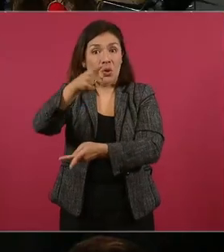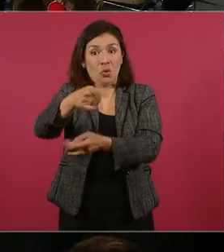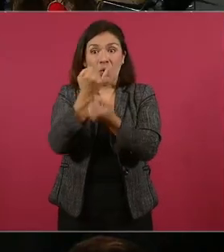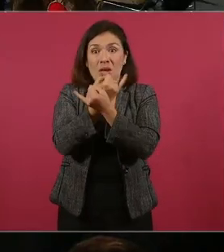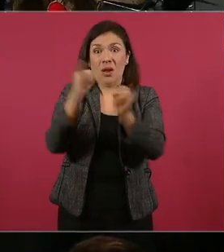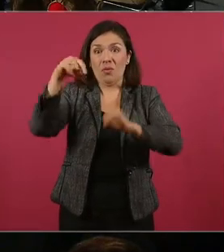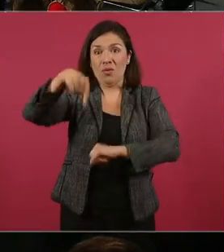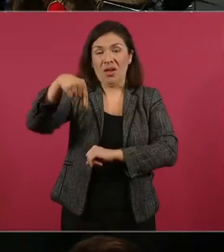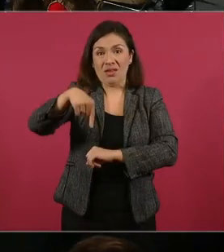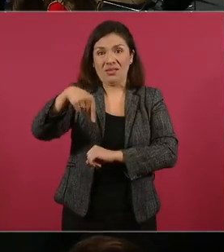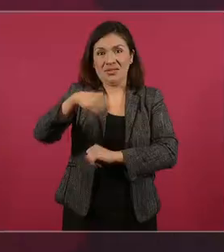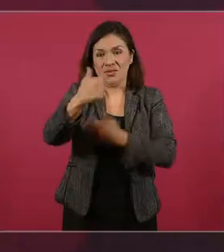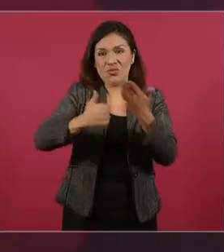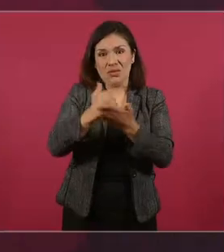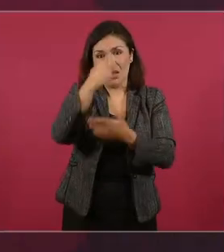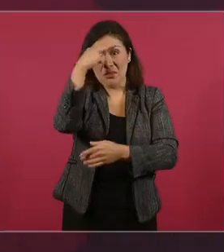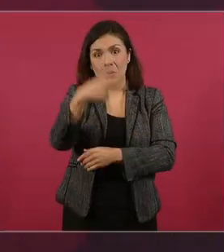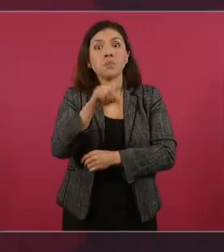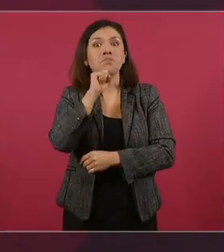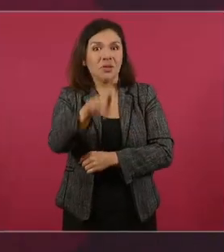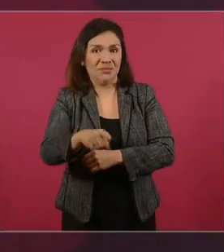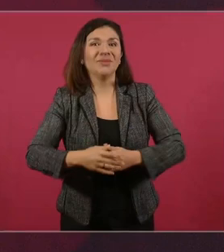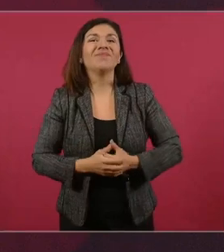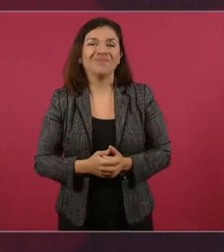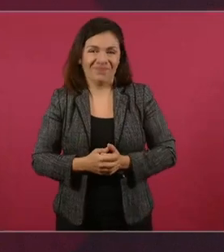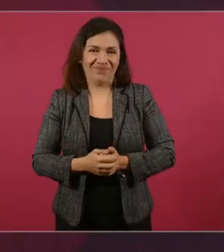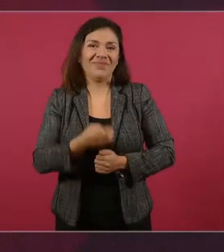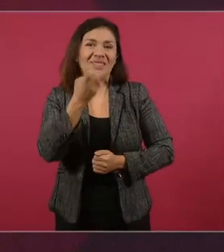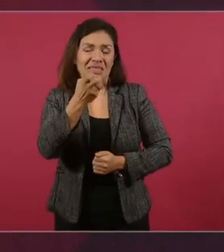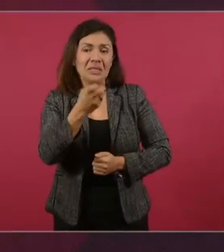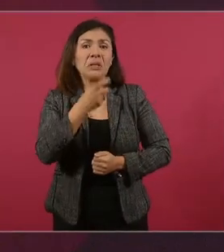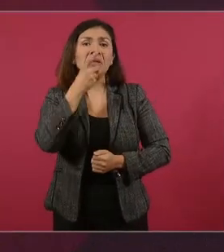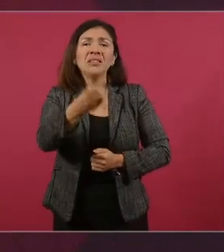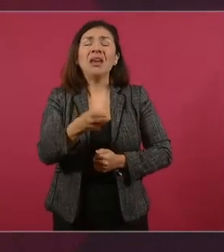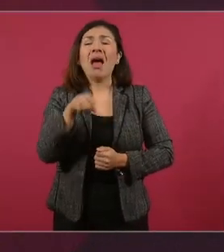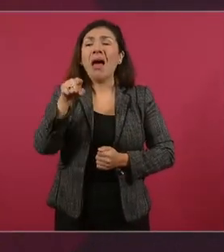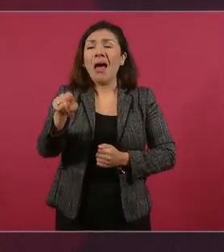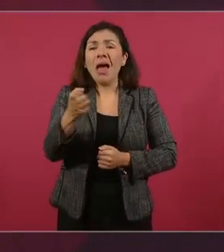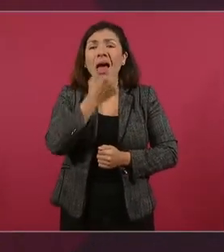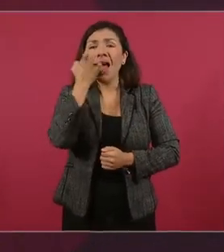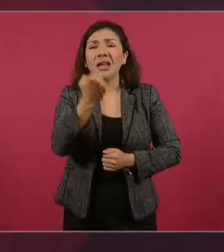la Ciudad, sí, de México? Entonces decían que eran escuelas